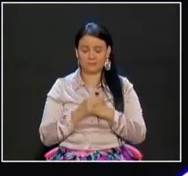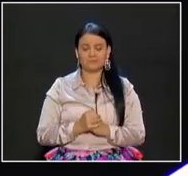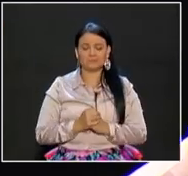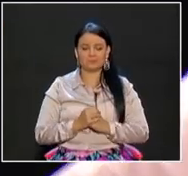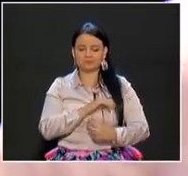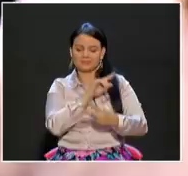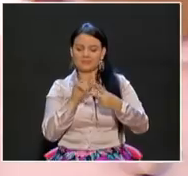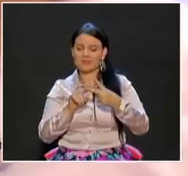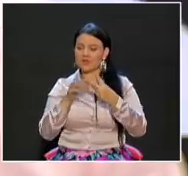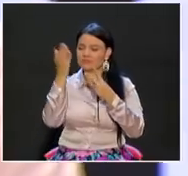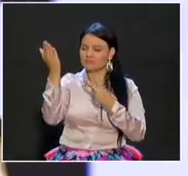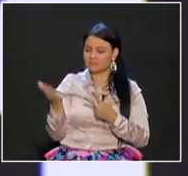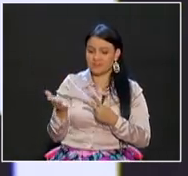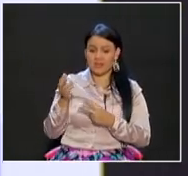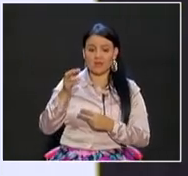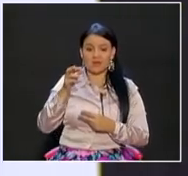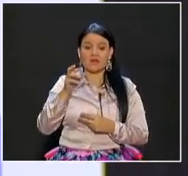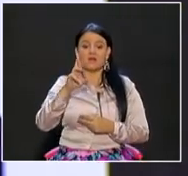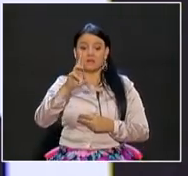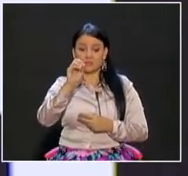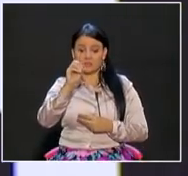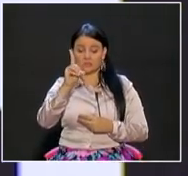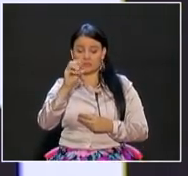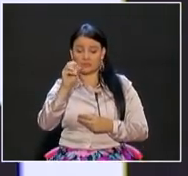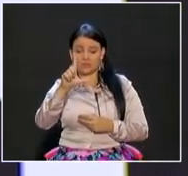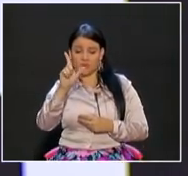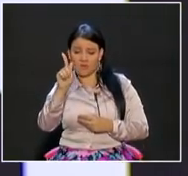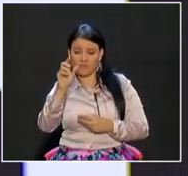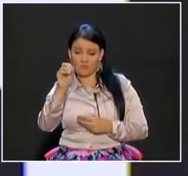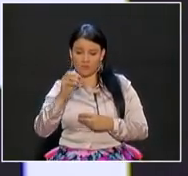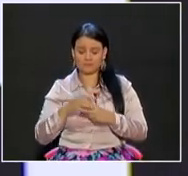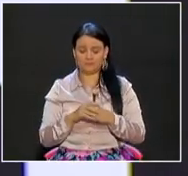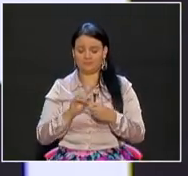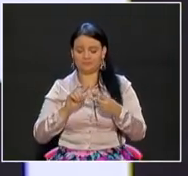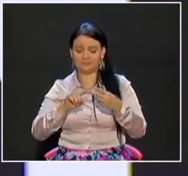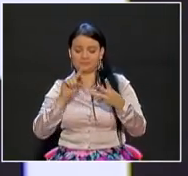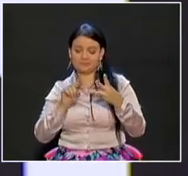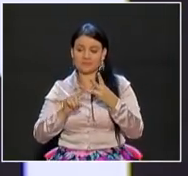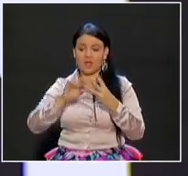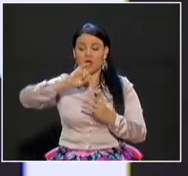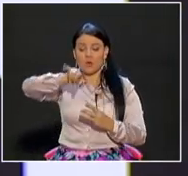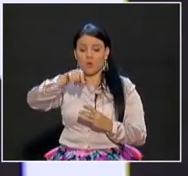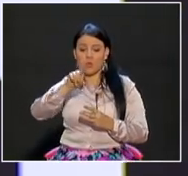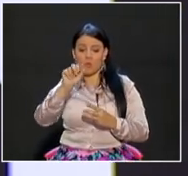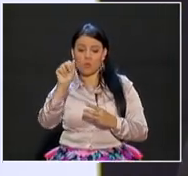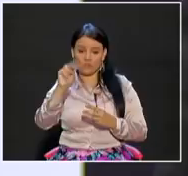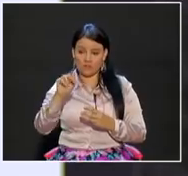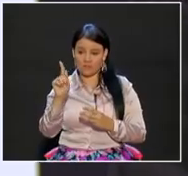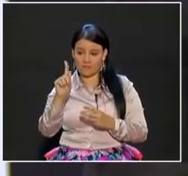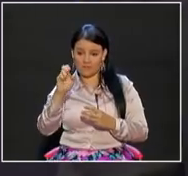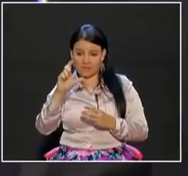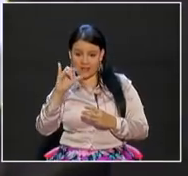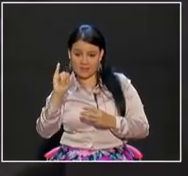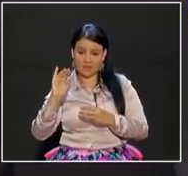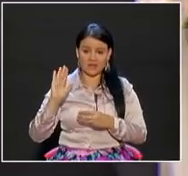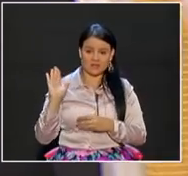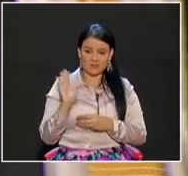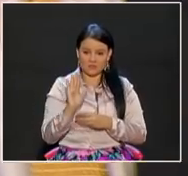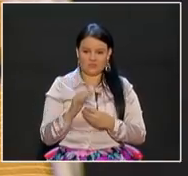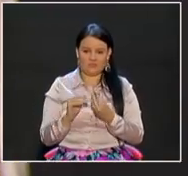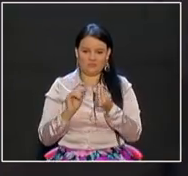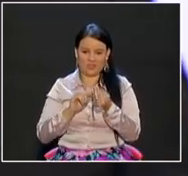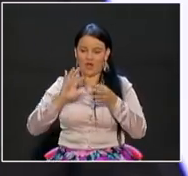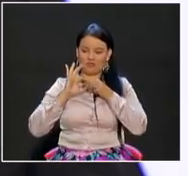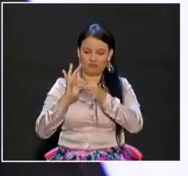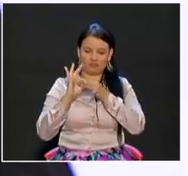2 está rodolfo correa de la agencia social independiente en el puesto número 3 está juan felipe palau ángel del polo democrático y unión patrio